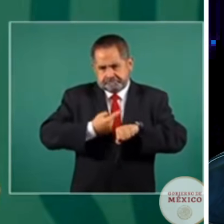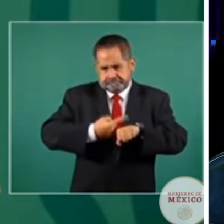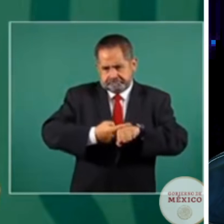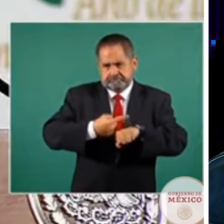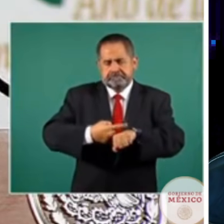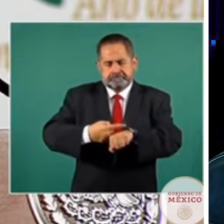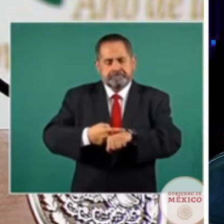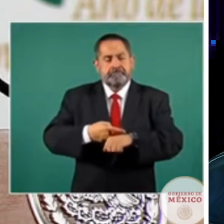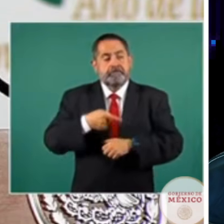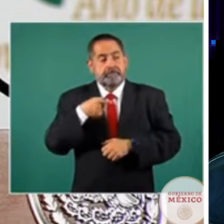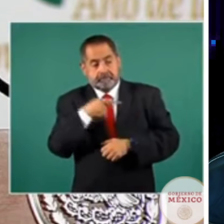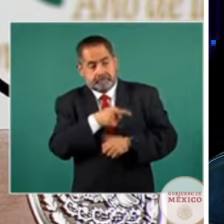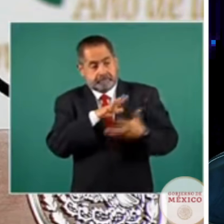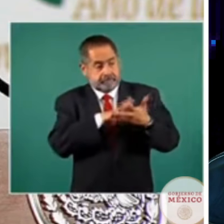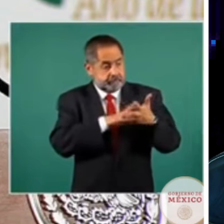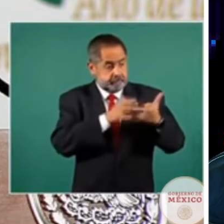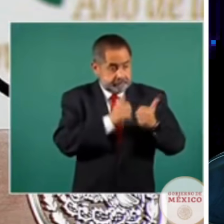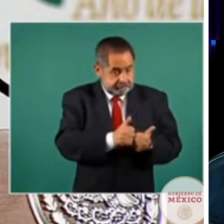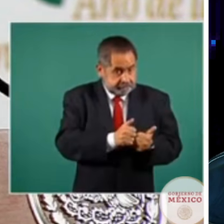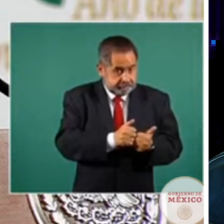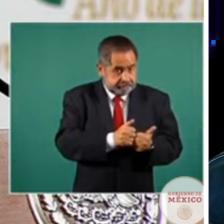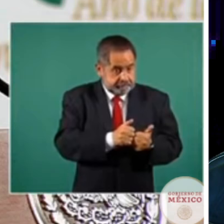que estén en la cárcel,